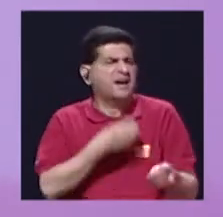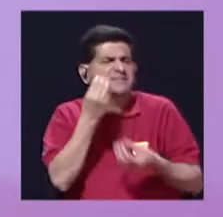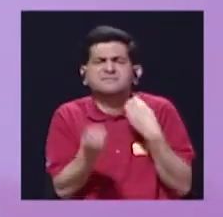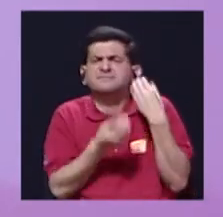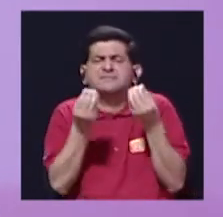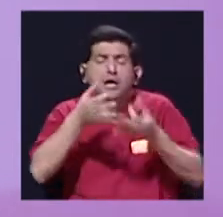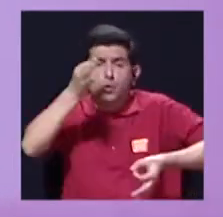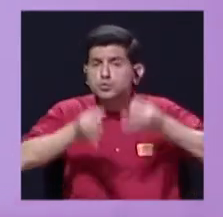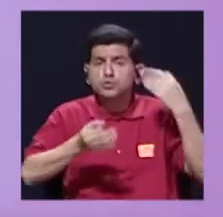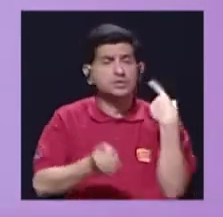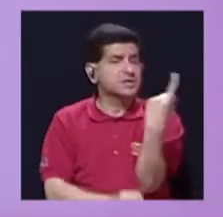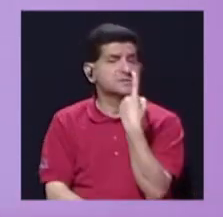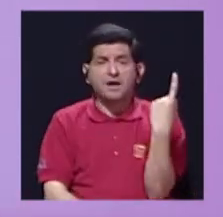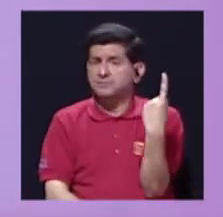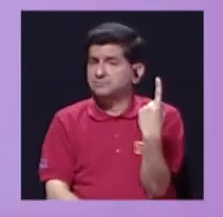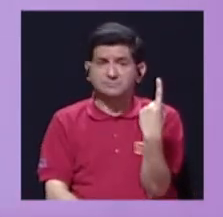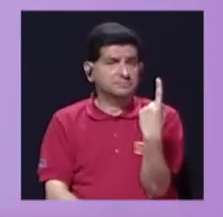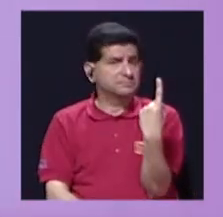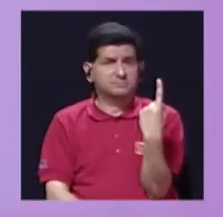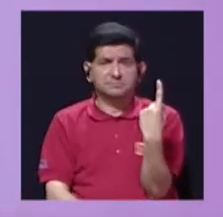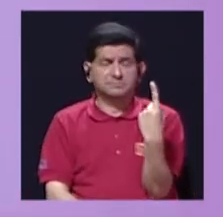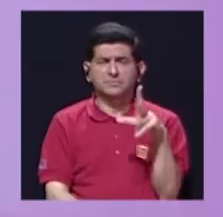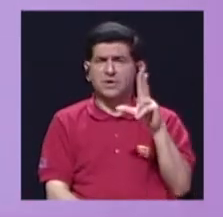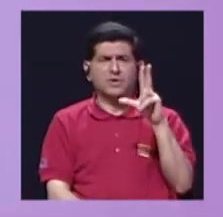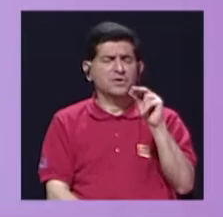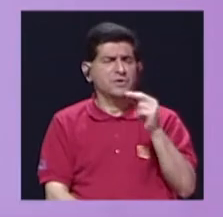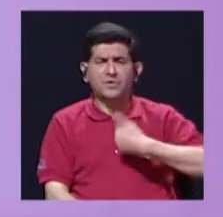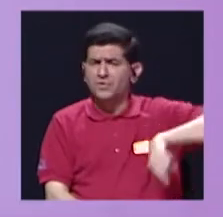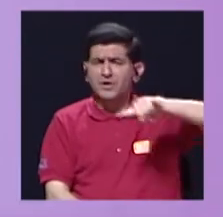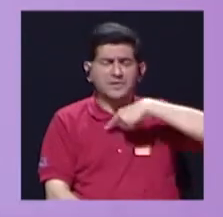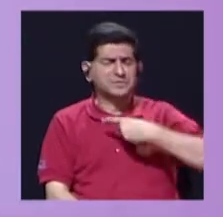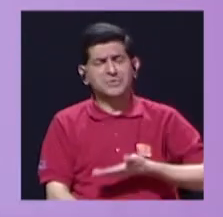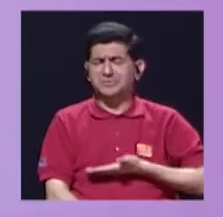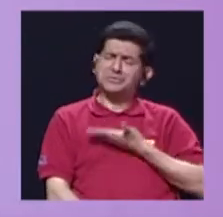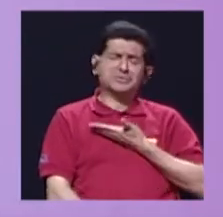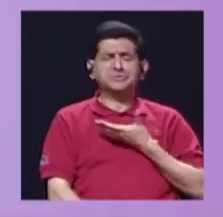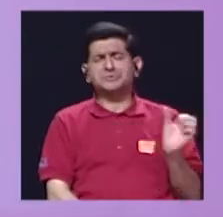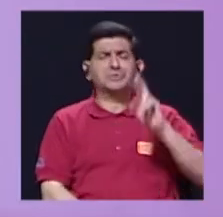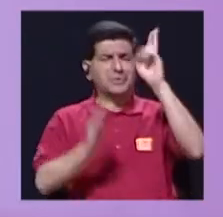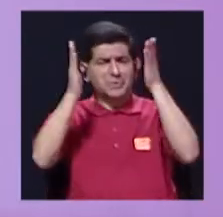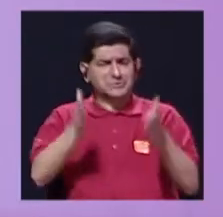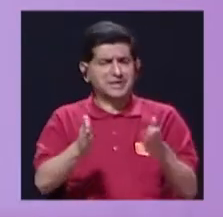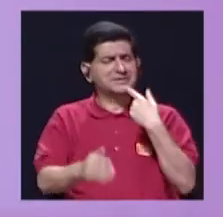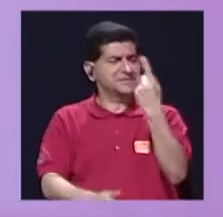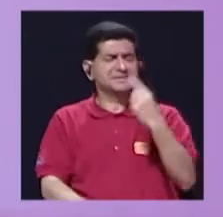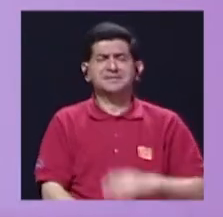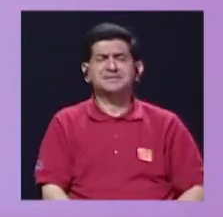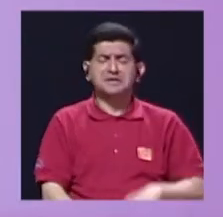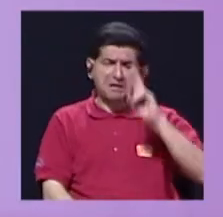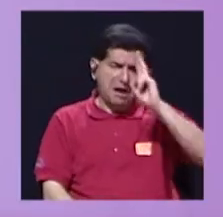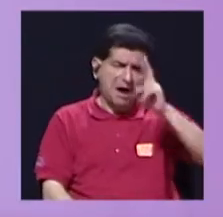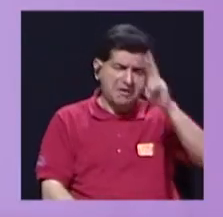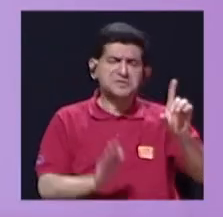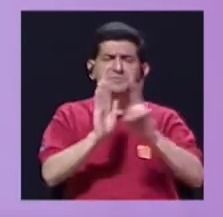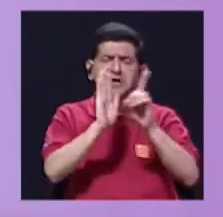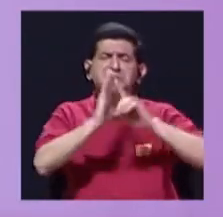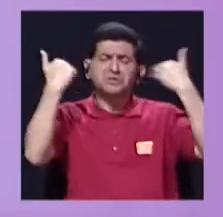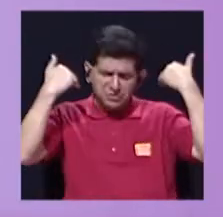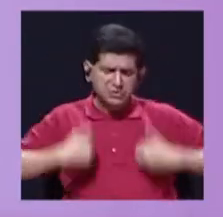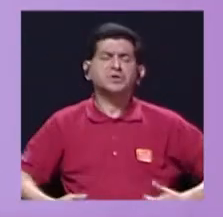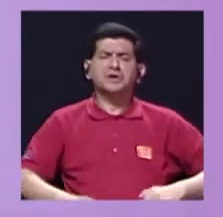es justicia, nada más. No es posible que nosotros nos ufanemos como costarricenses de que respetamos los derechos